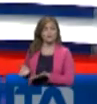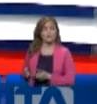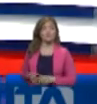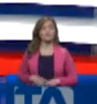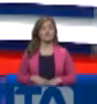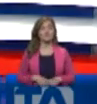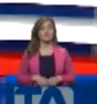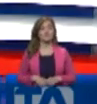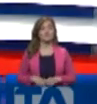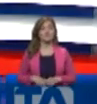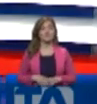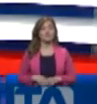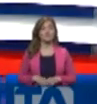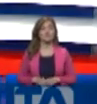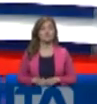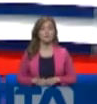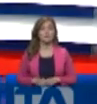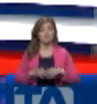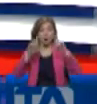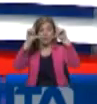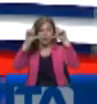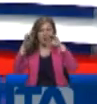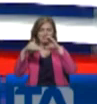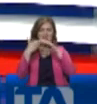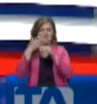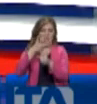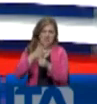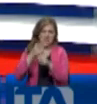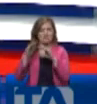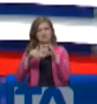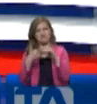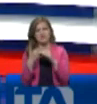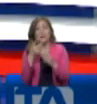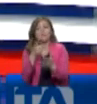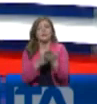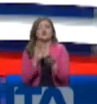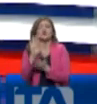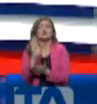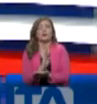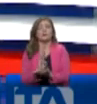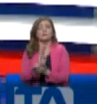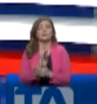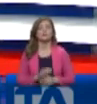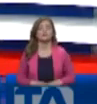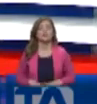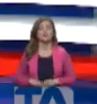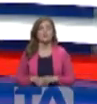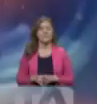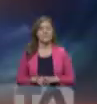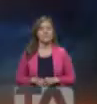este momento en su pantalla. Envíenos sus fotografías, sus videos, cuéntenos qué pasa en su barrio.